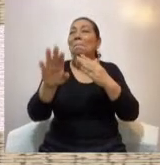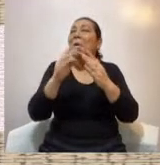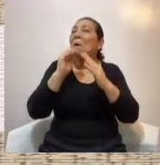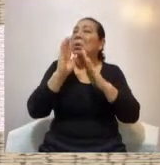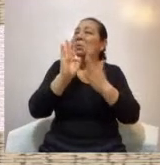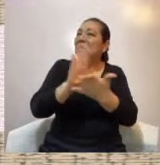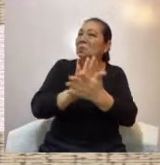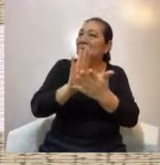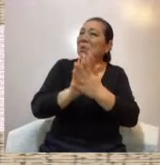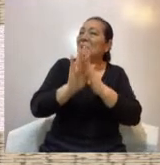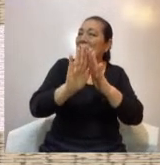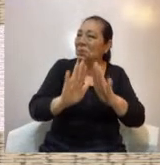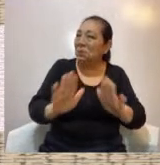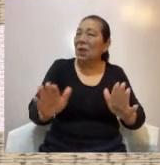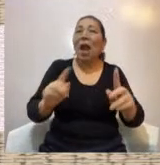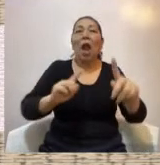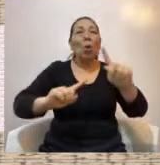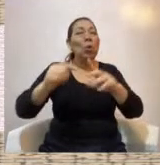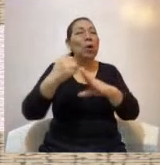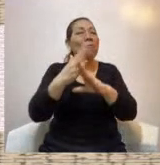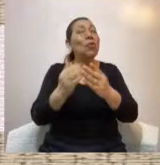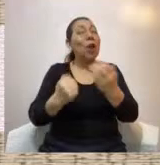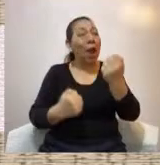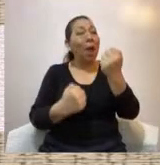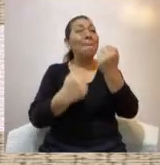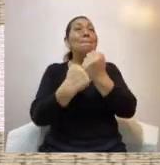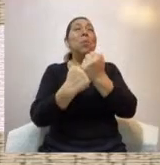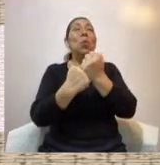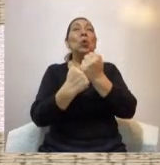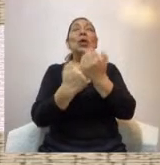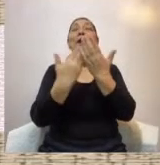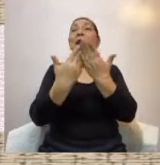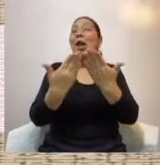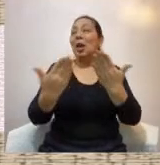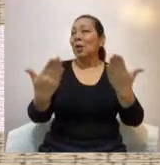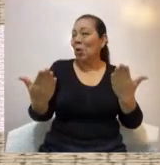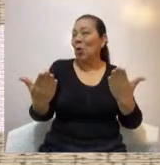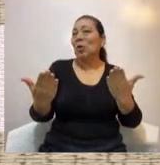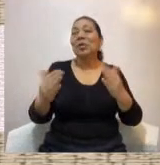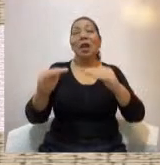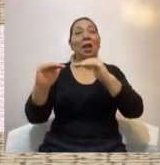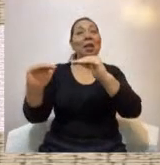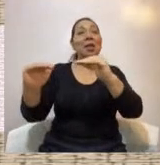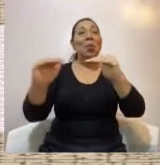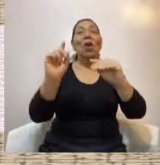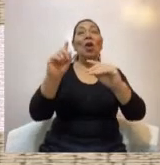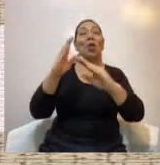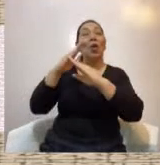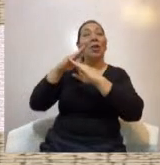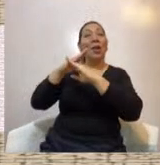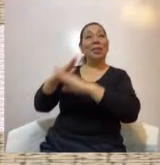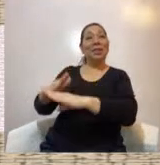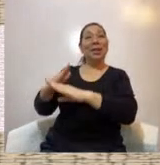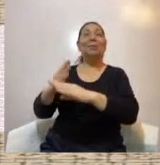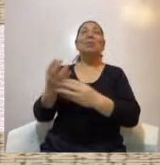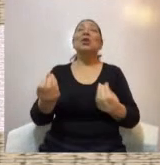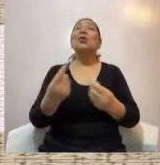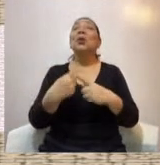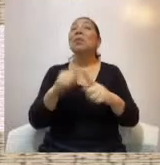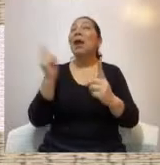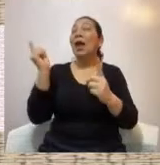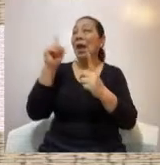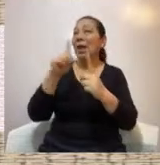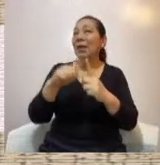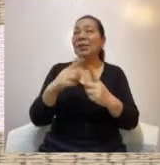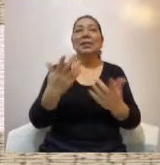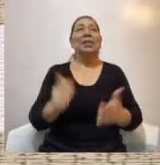rol pacificador y de alguna manera colaborador con la realización de la igualdad y no discriminación,